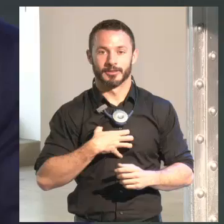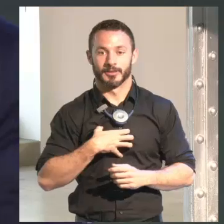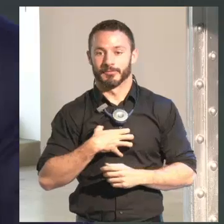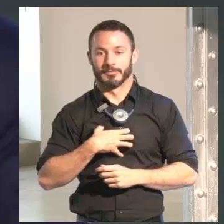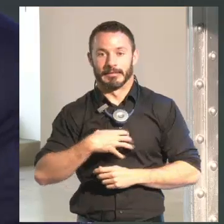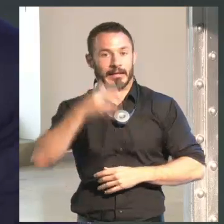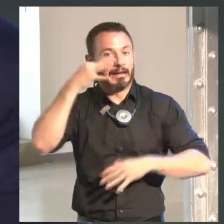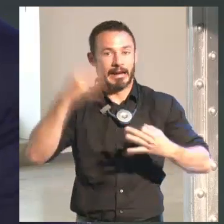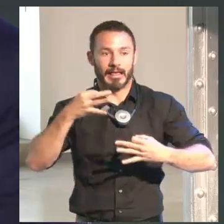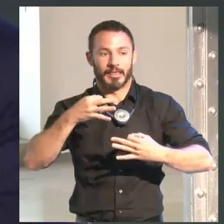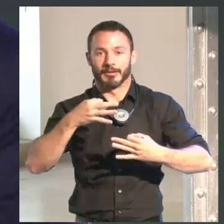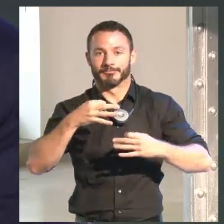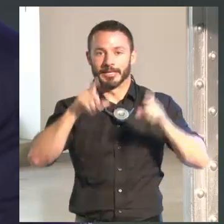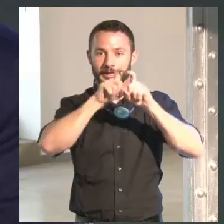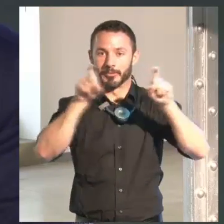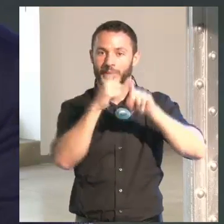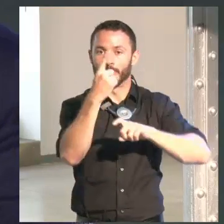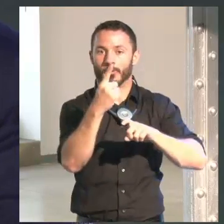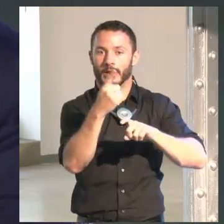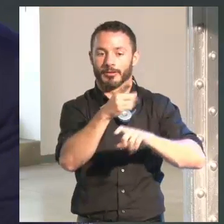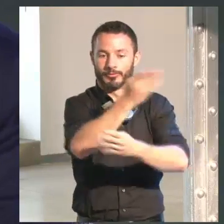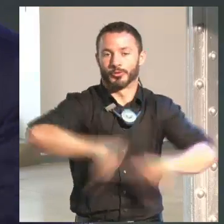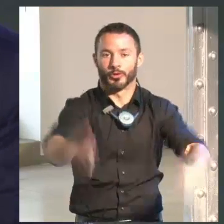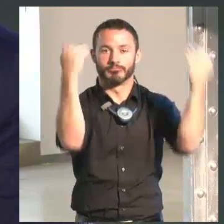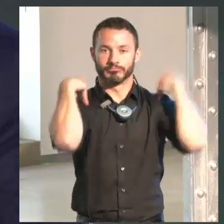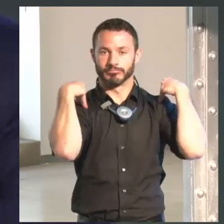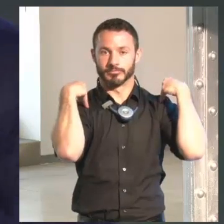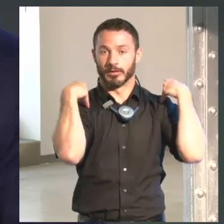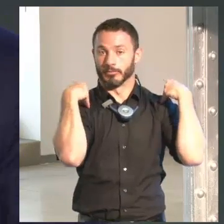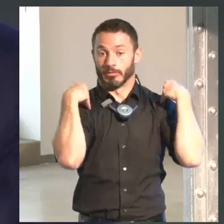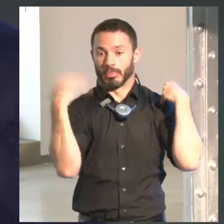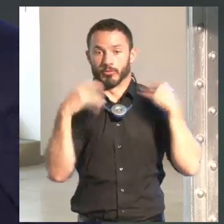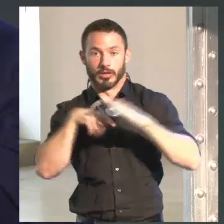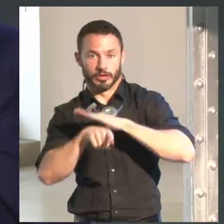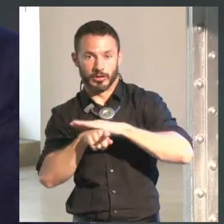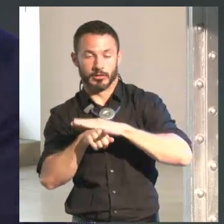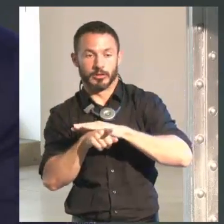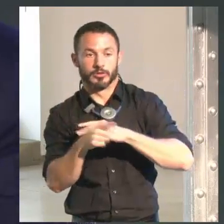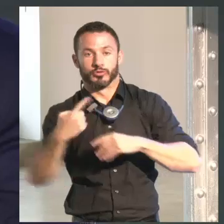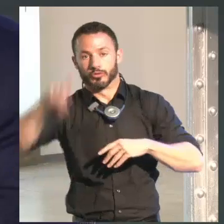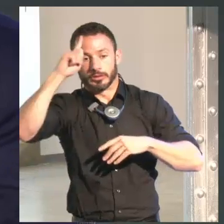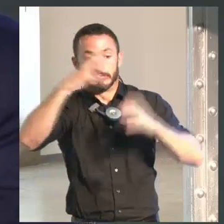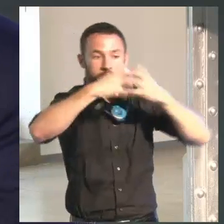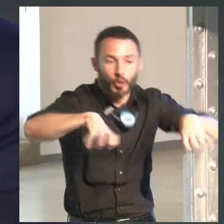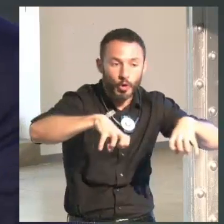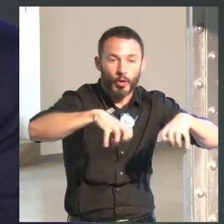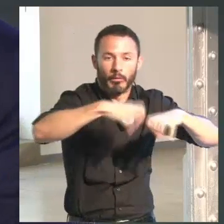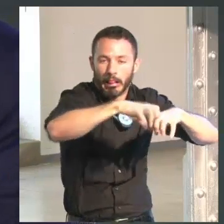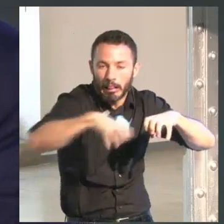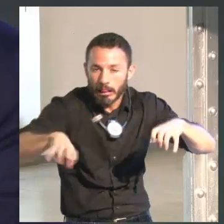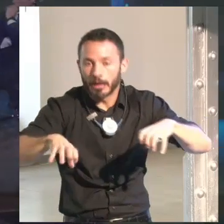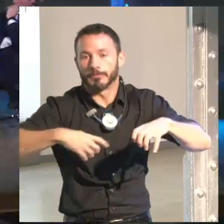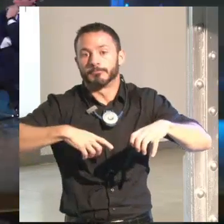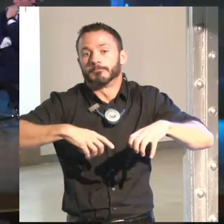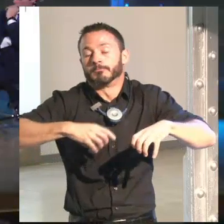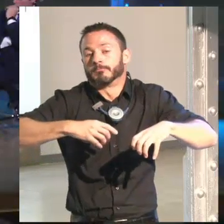monopolios la tendremos que gestionar, no sé cómo. No sé si es bueno dividirlos, trocearlos, pero esa es